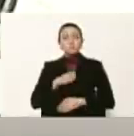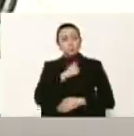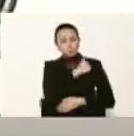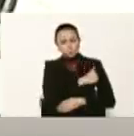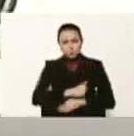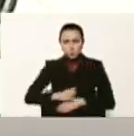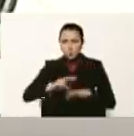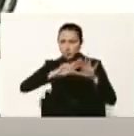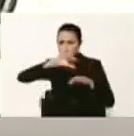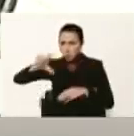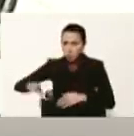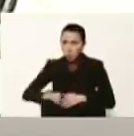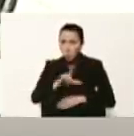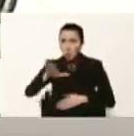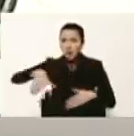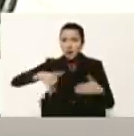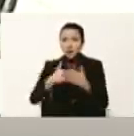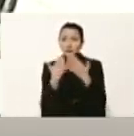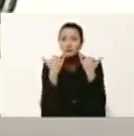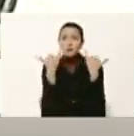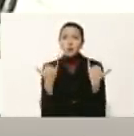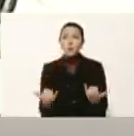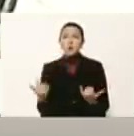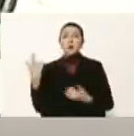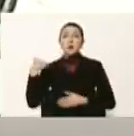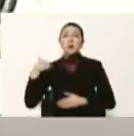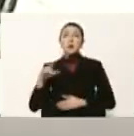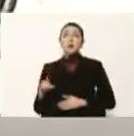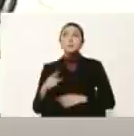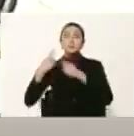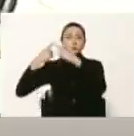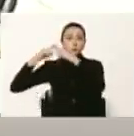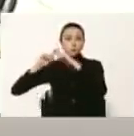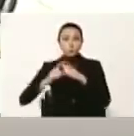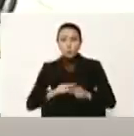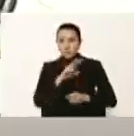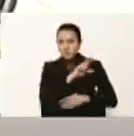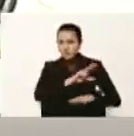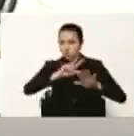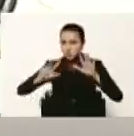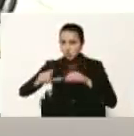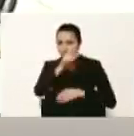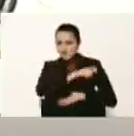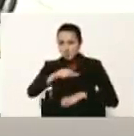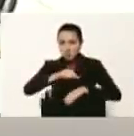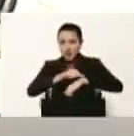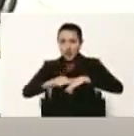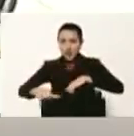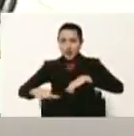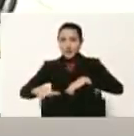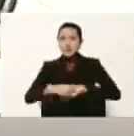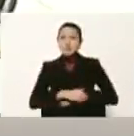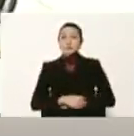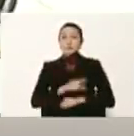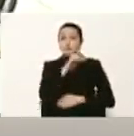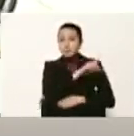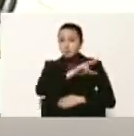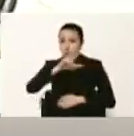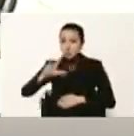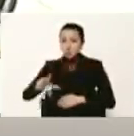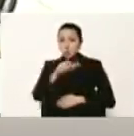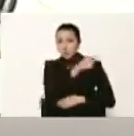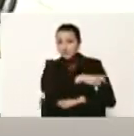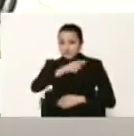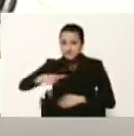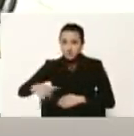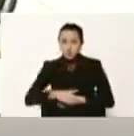7 de julio hasta la fecha tenemos un resultado de 28 personas heridas, 18 personas